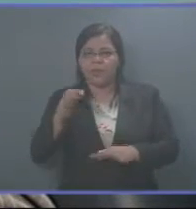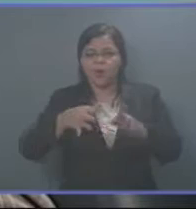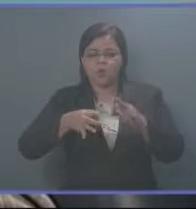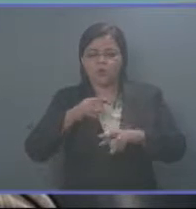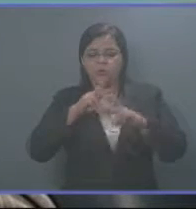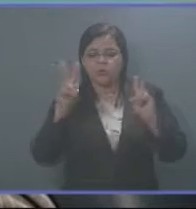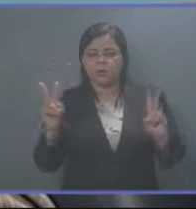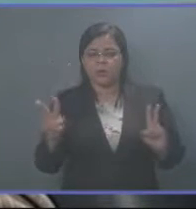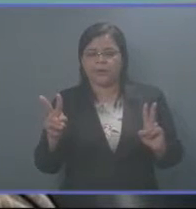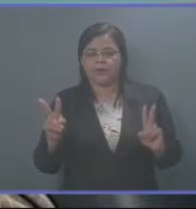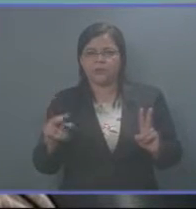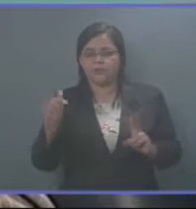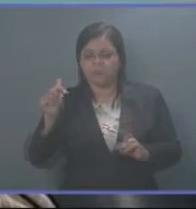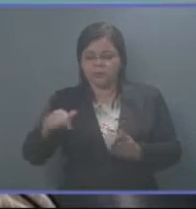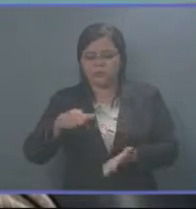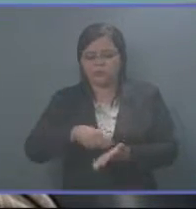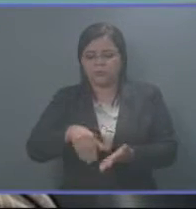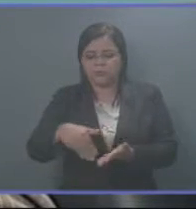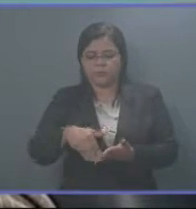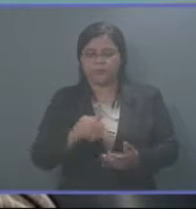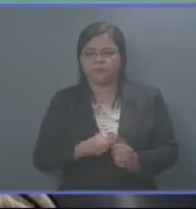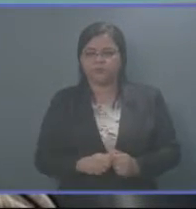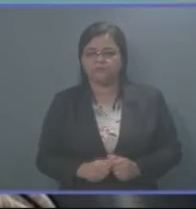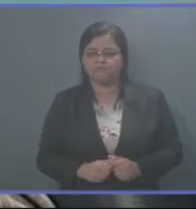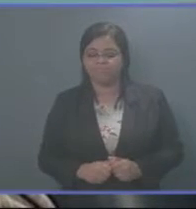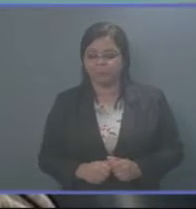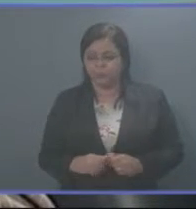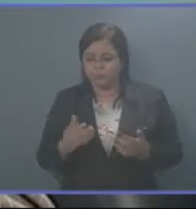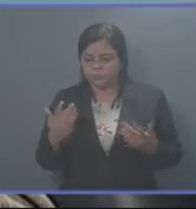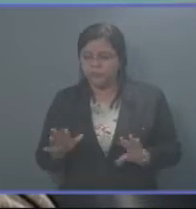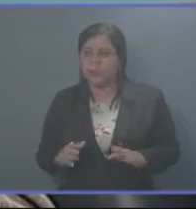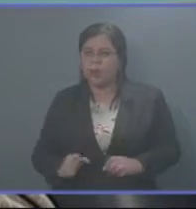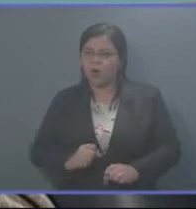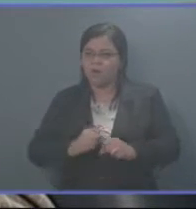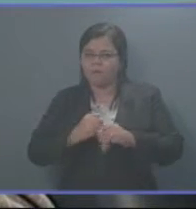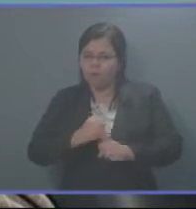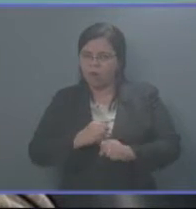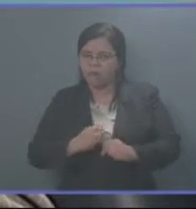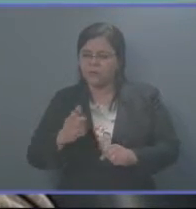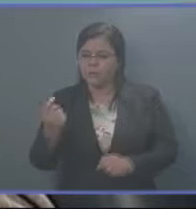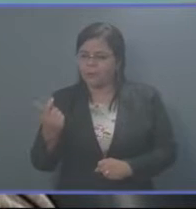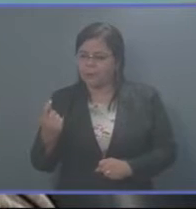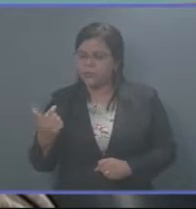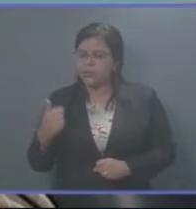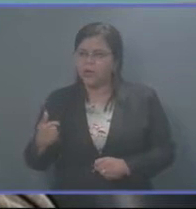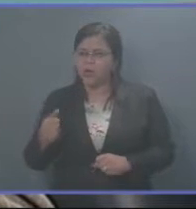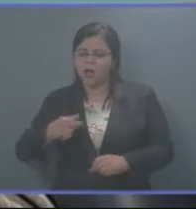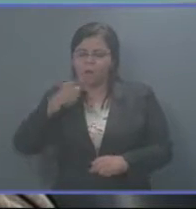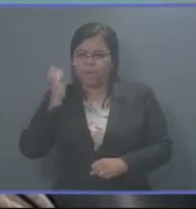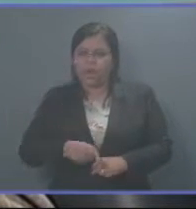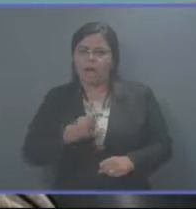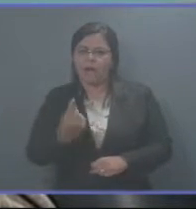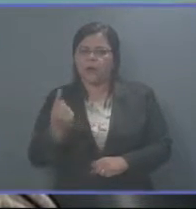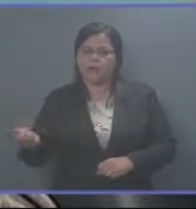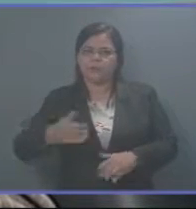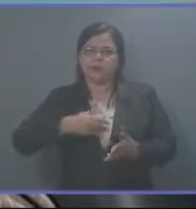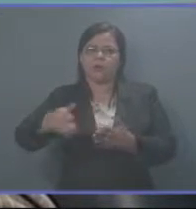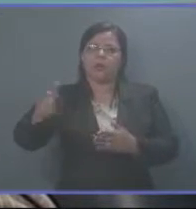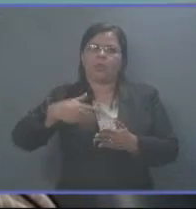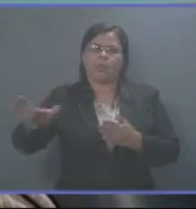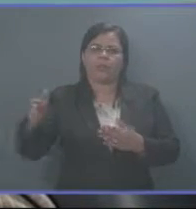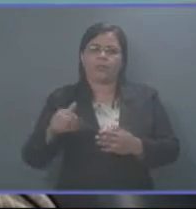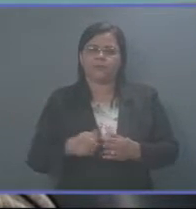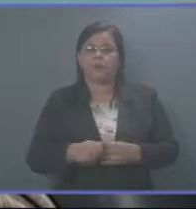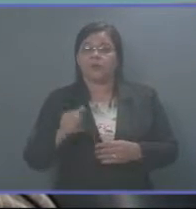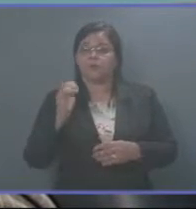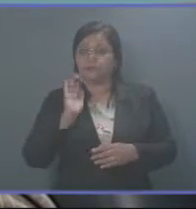de paz del mencionado municipio, haciendo uso de la Fuerza Nacional, en este caso de la Policía Nacional Civil, quienes le han llegado